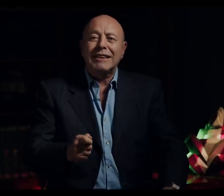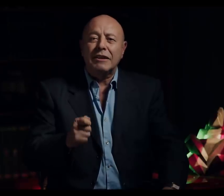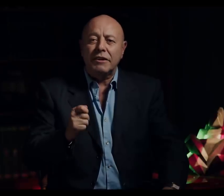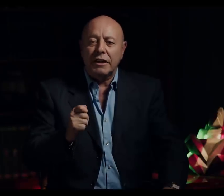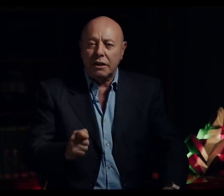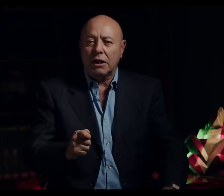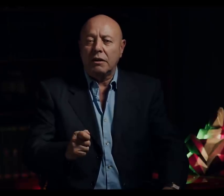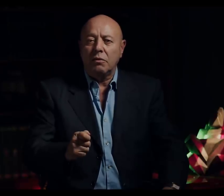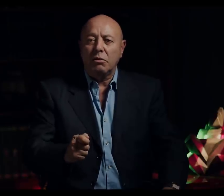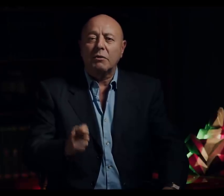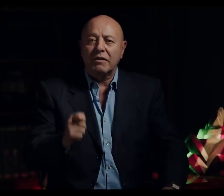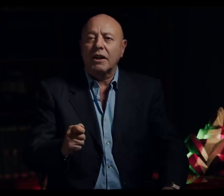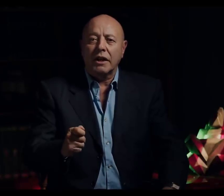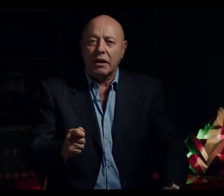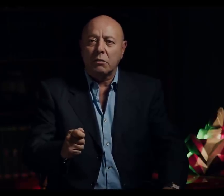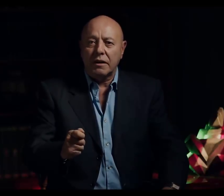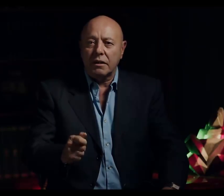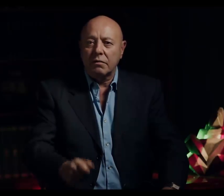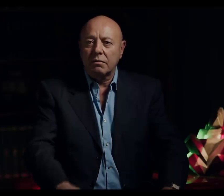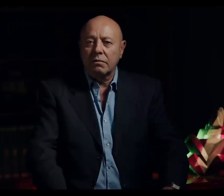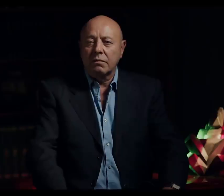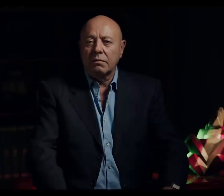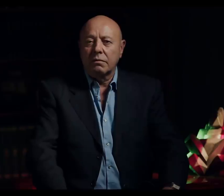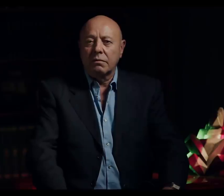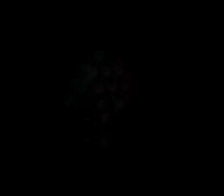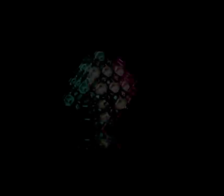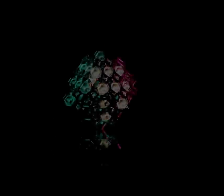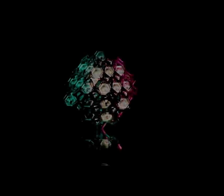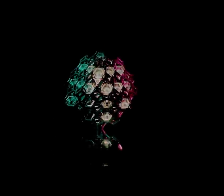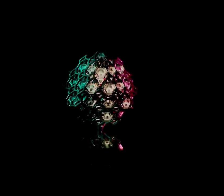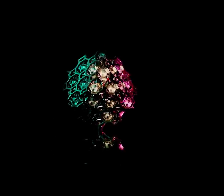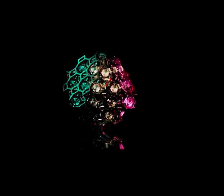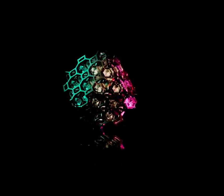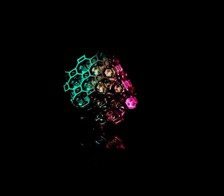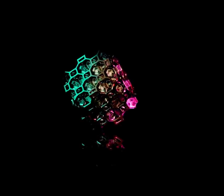de combate definitiva para vencer a la guerra híbrida.